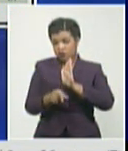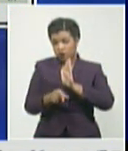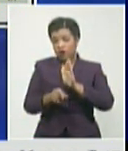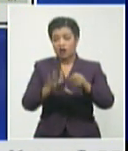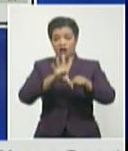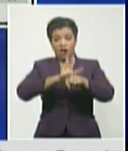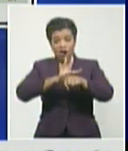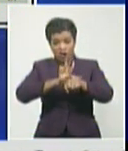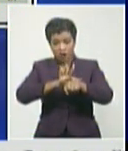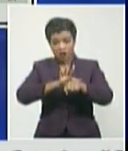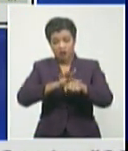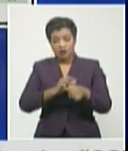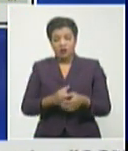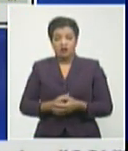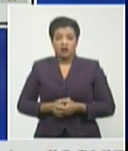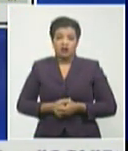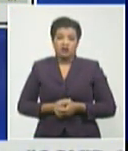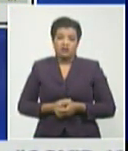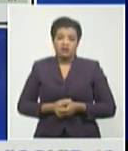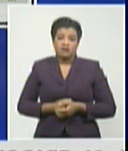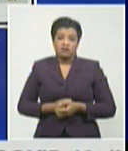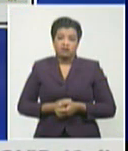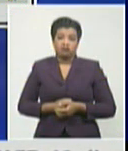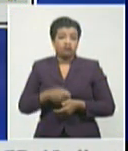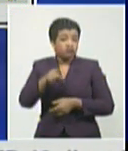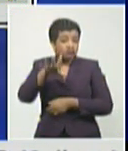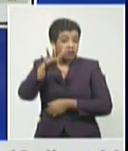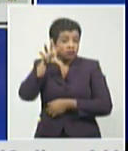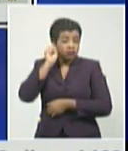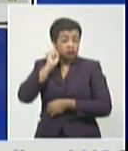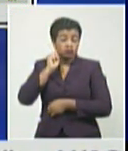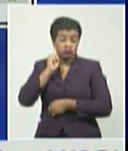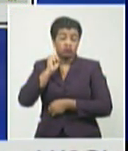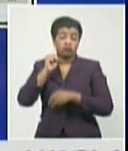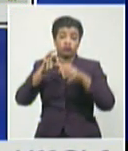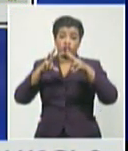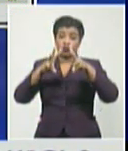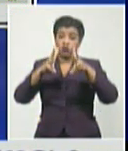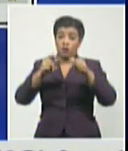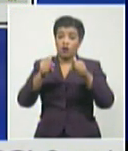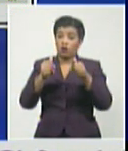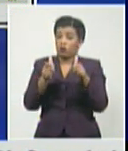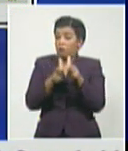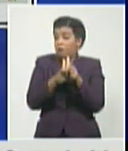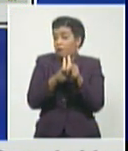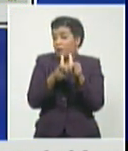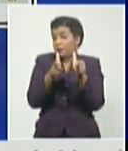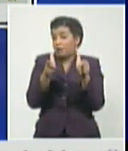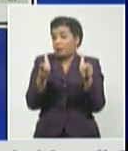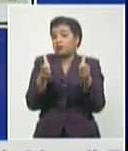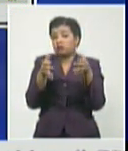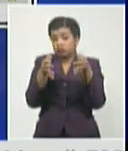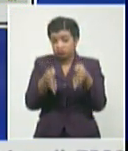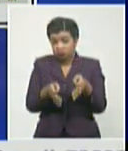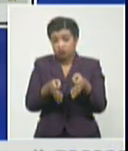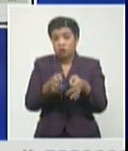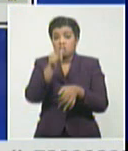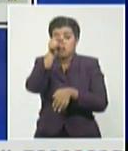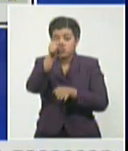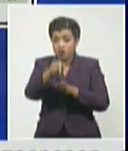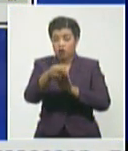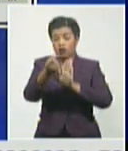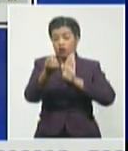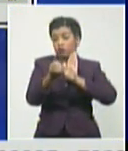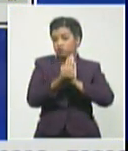y como ustedes se dan cuenta son sinceras millonarias del número de casos que han